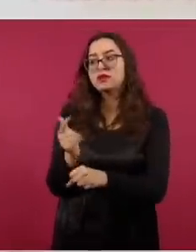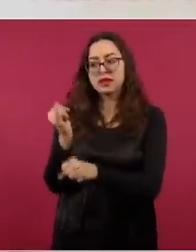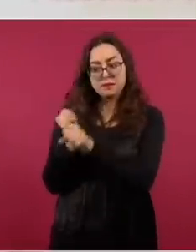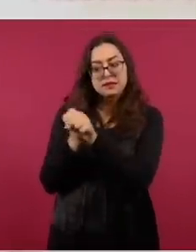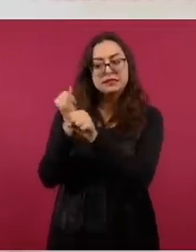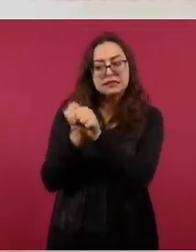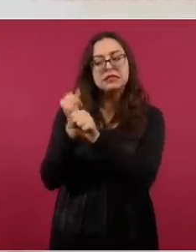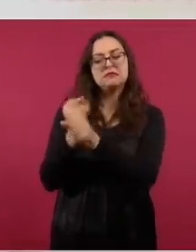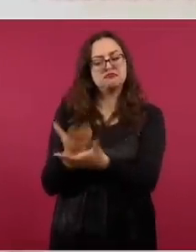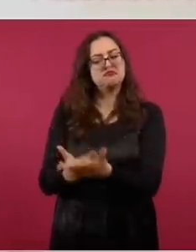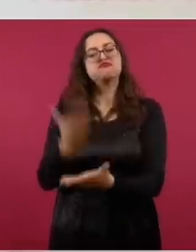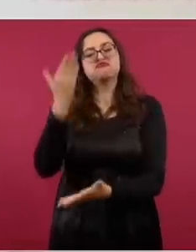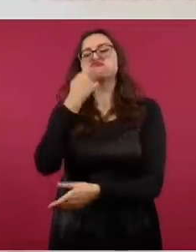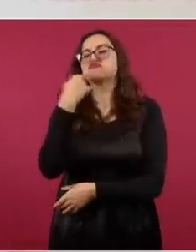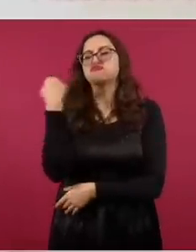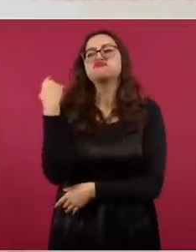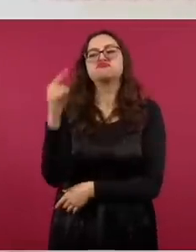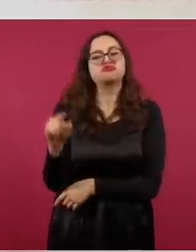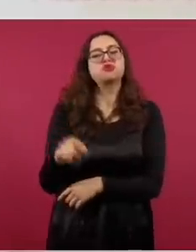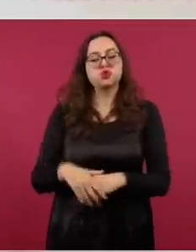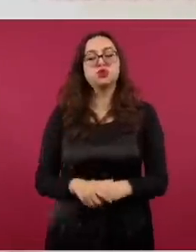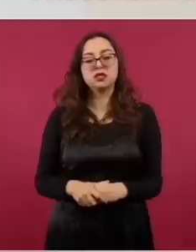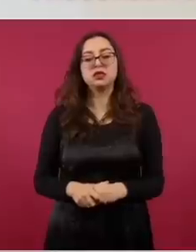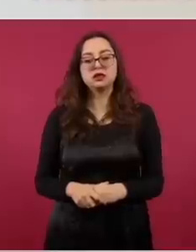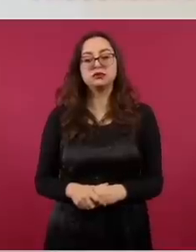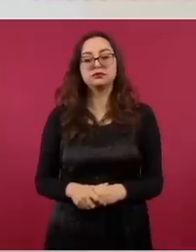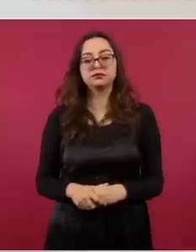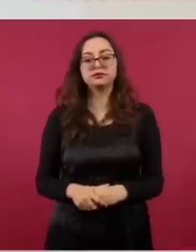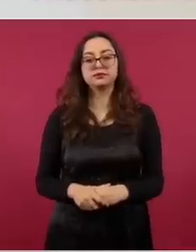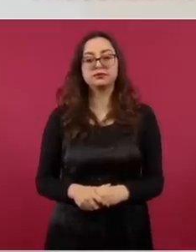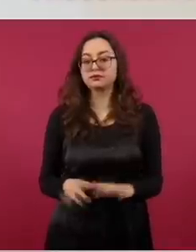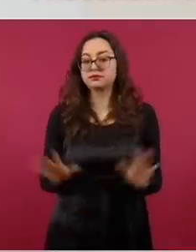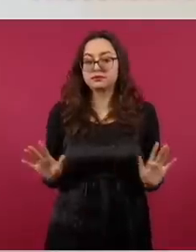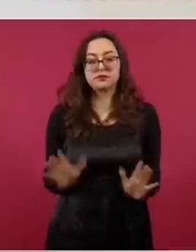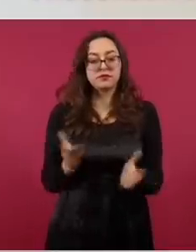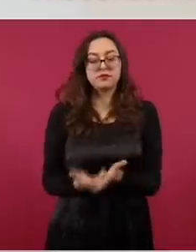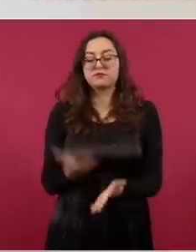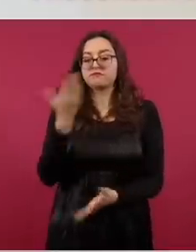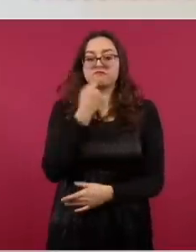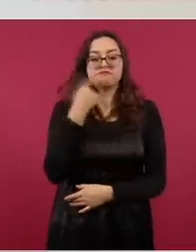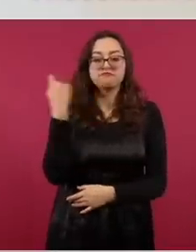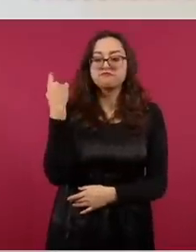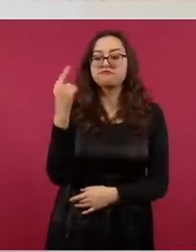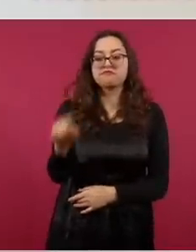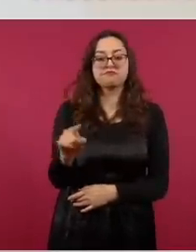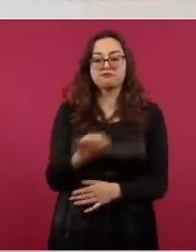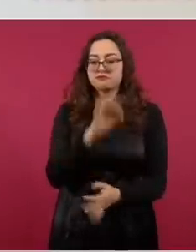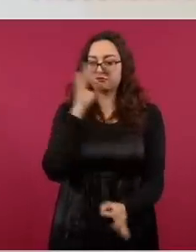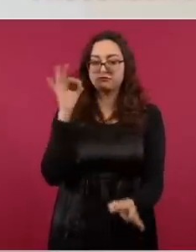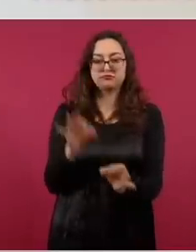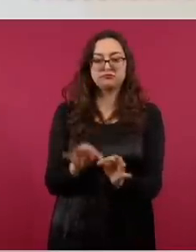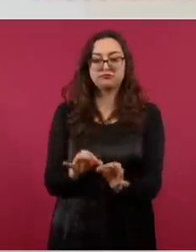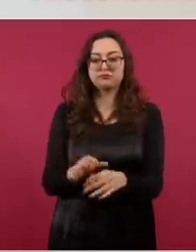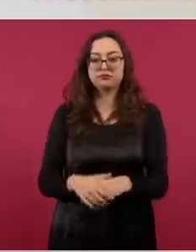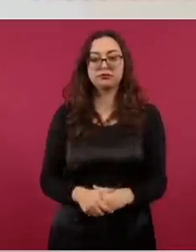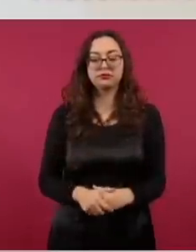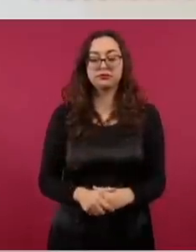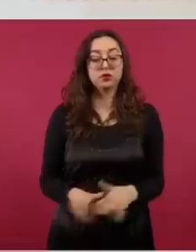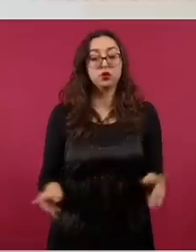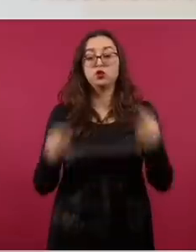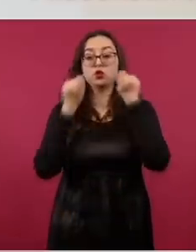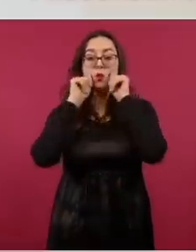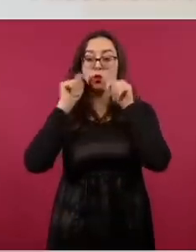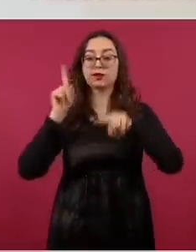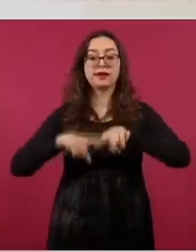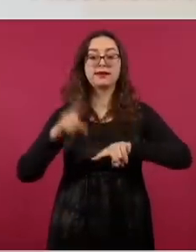es Sencillamente este lo vamos a denunciar y sea quien